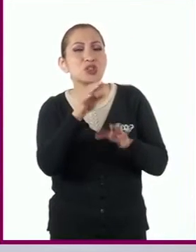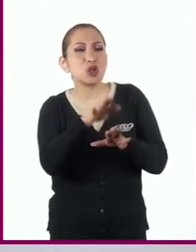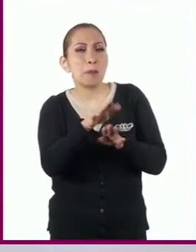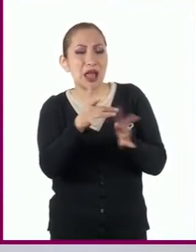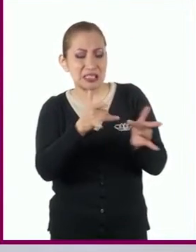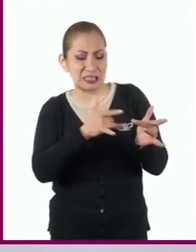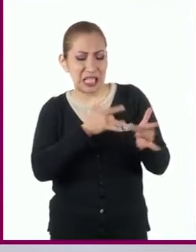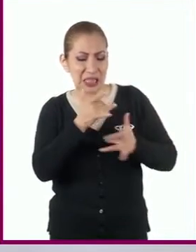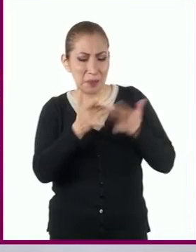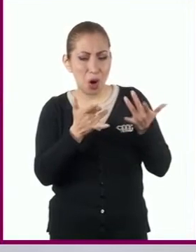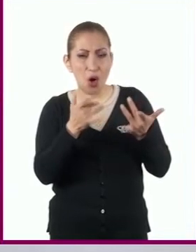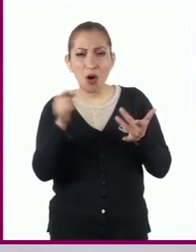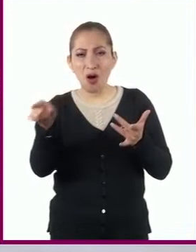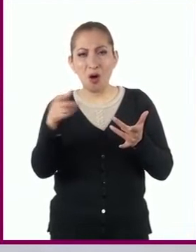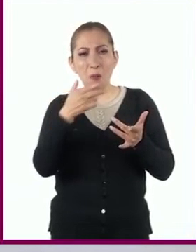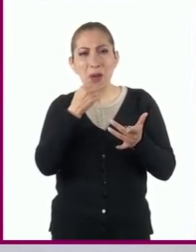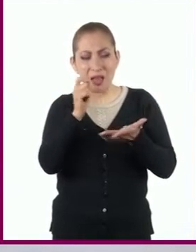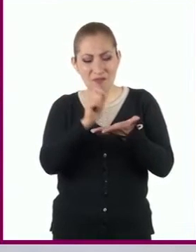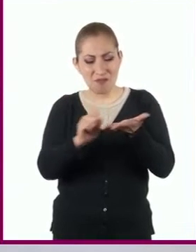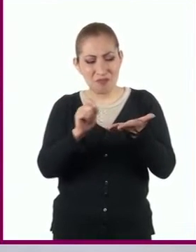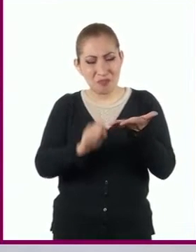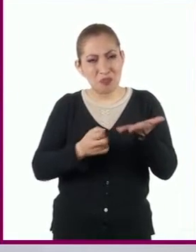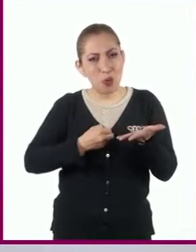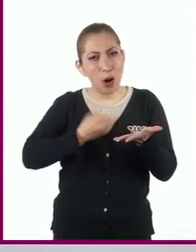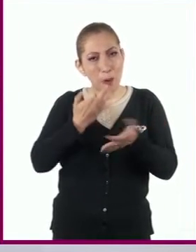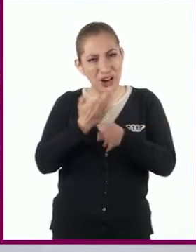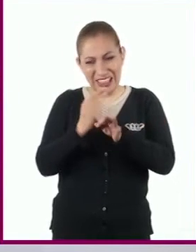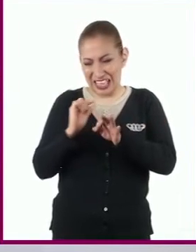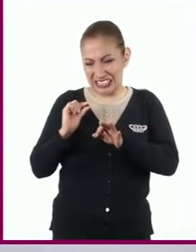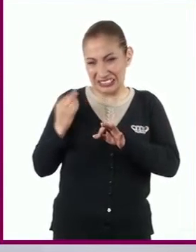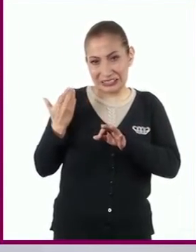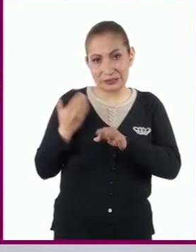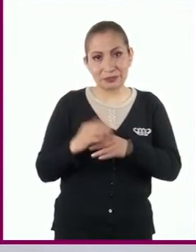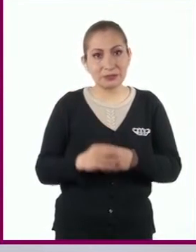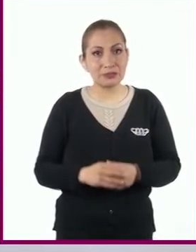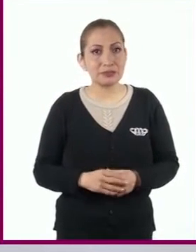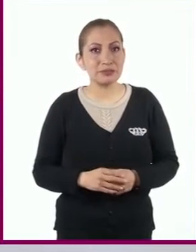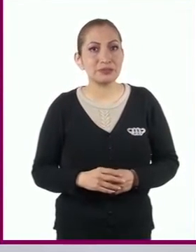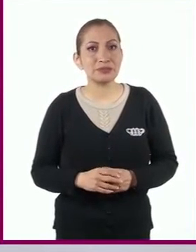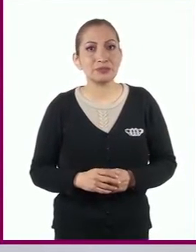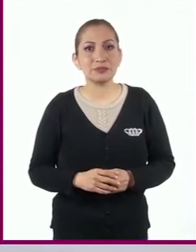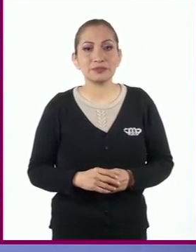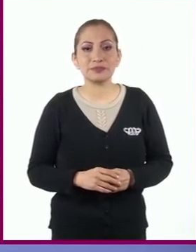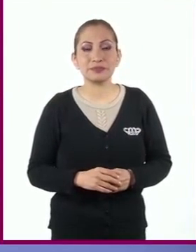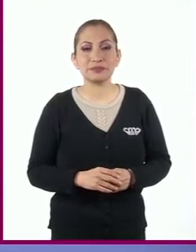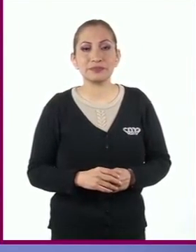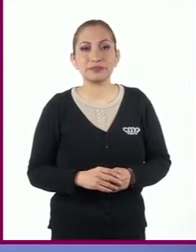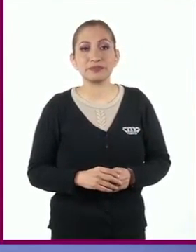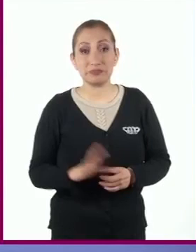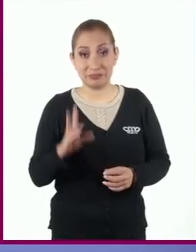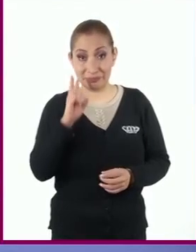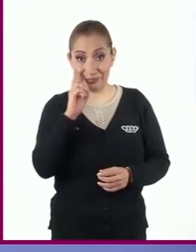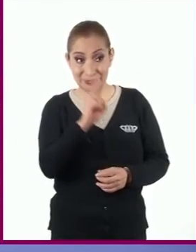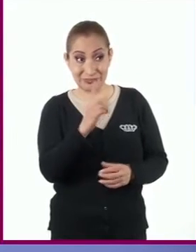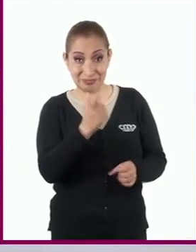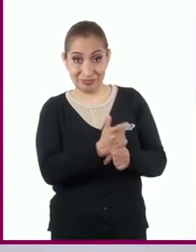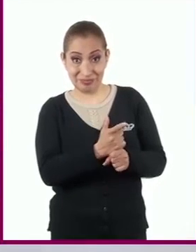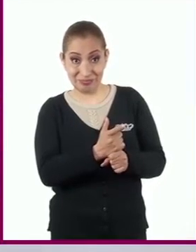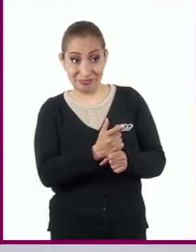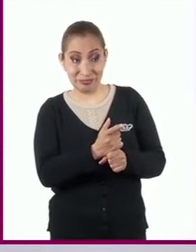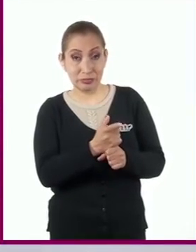del sentimiento del autor, del poema que nos acaba de compartir? Pues, como pudieron darse